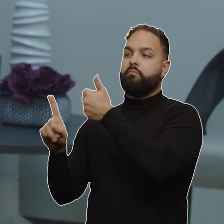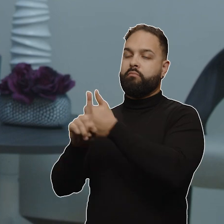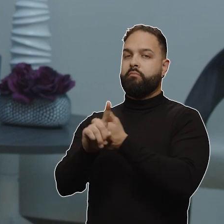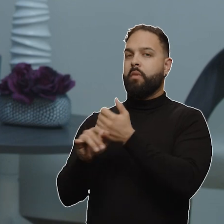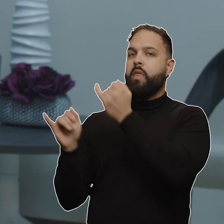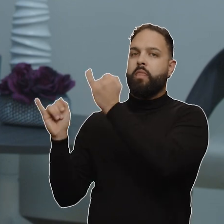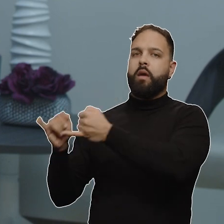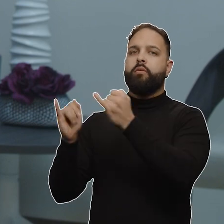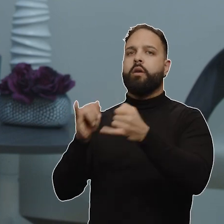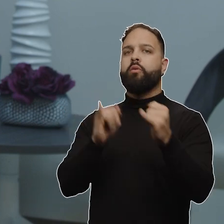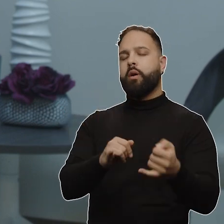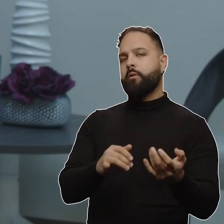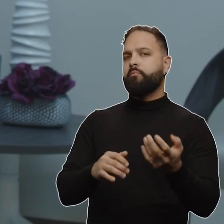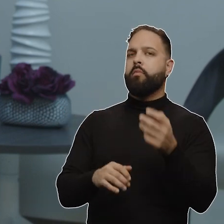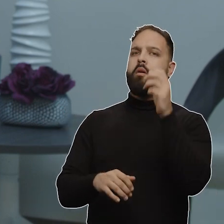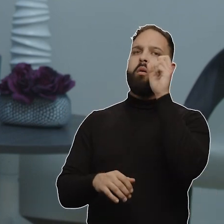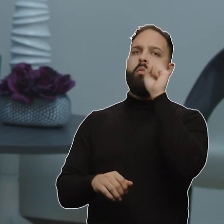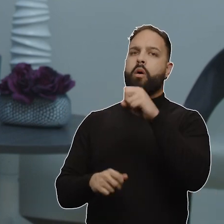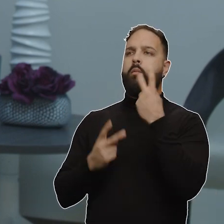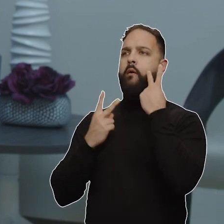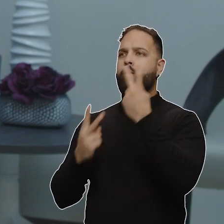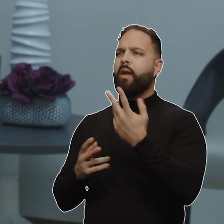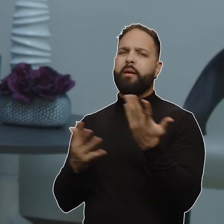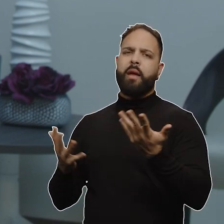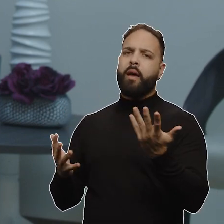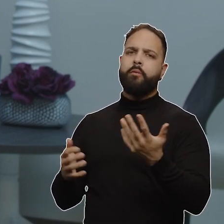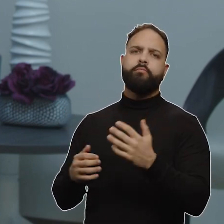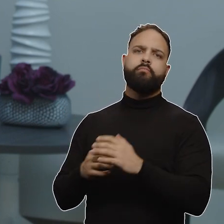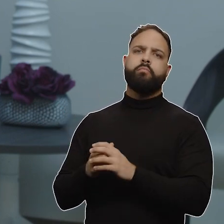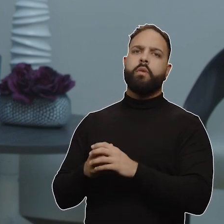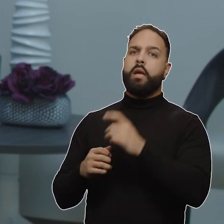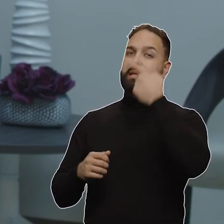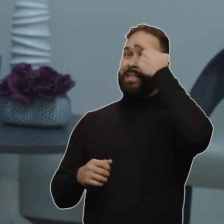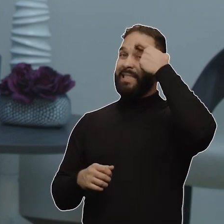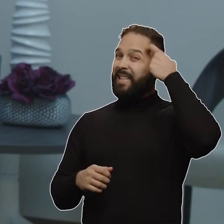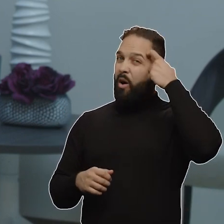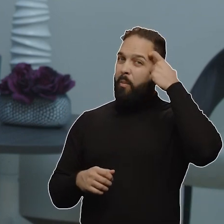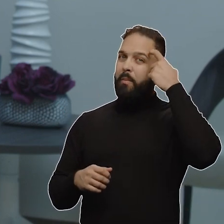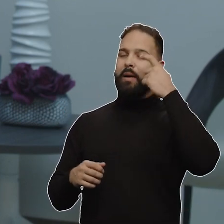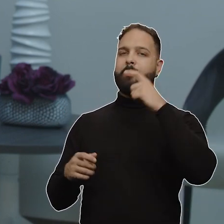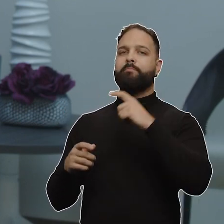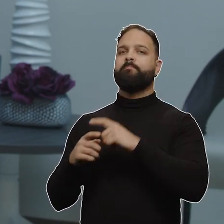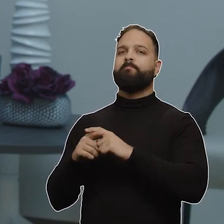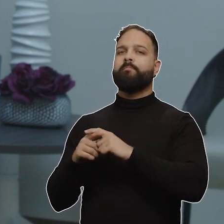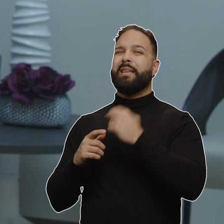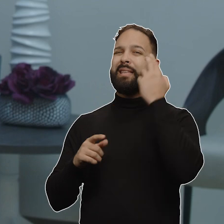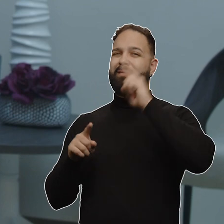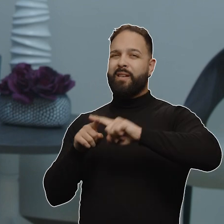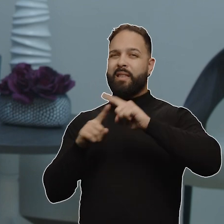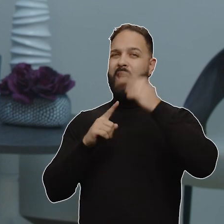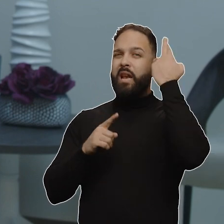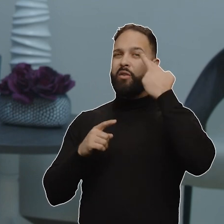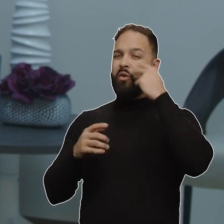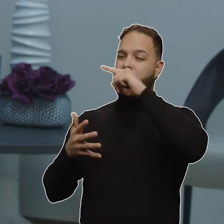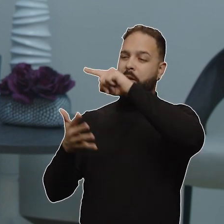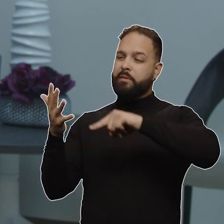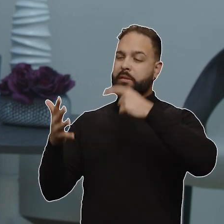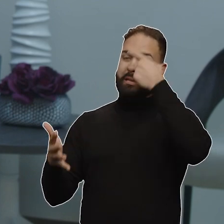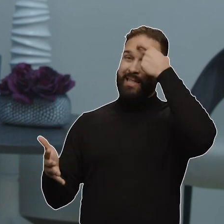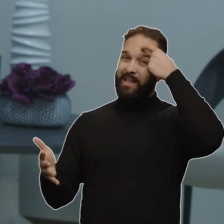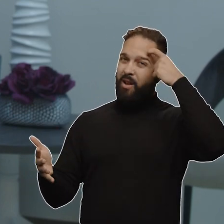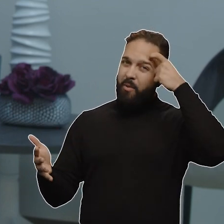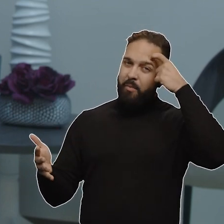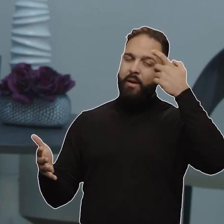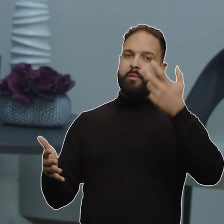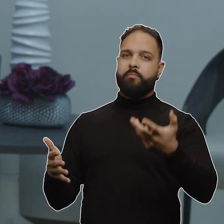ha vinculado el tema de trauma, indicadores de trauma, el síndrome de